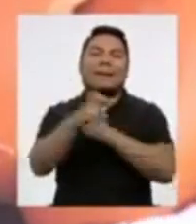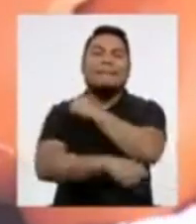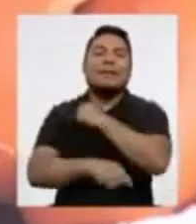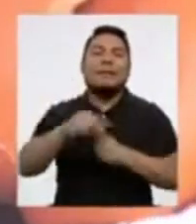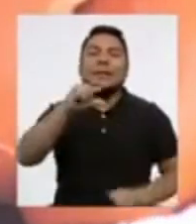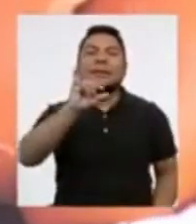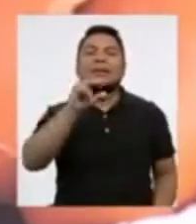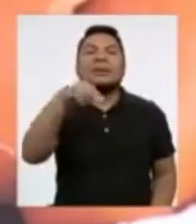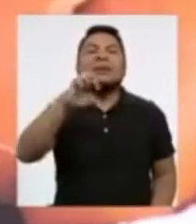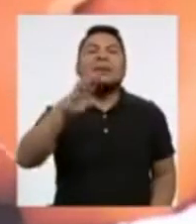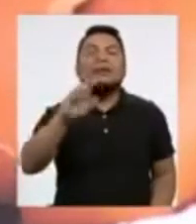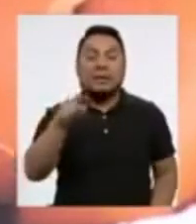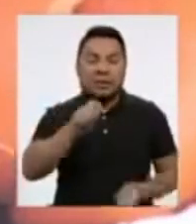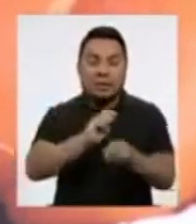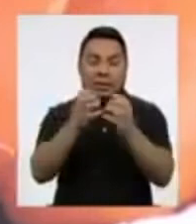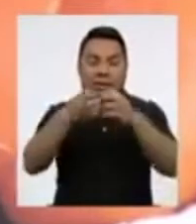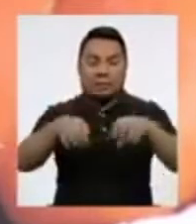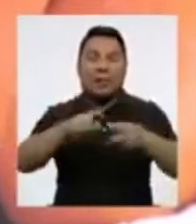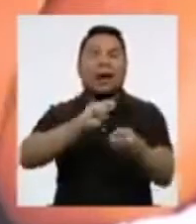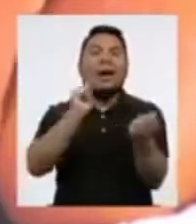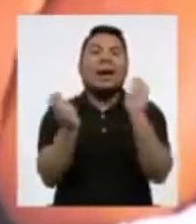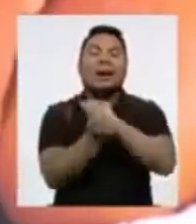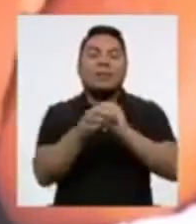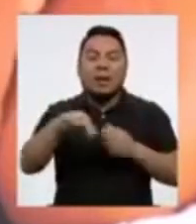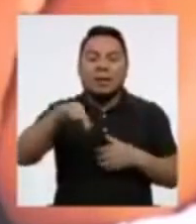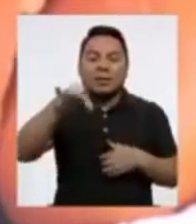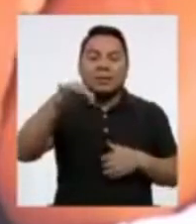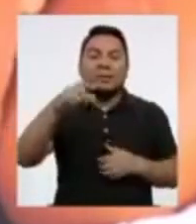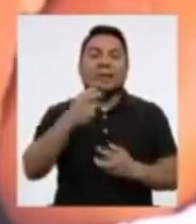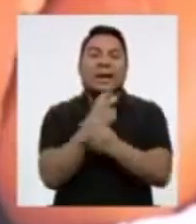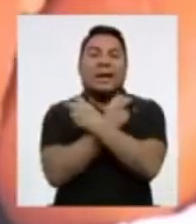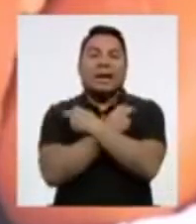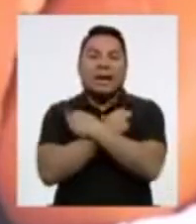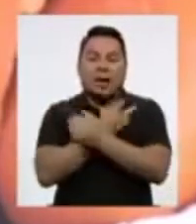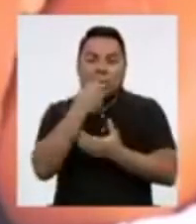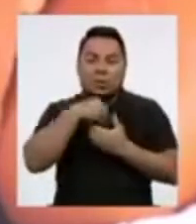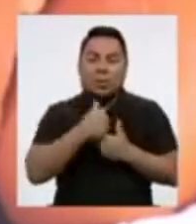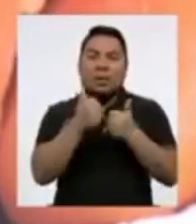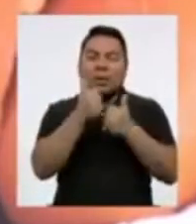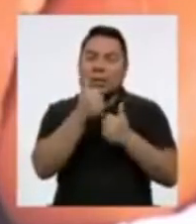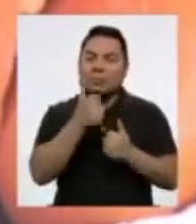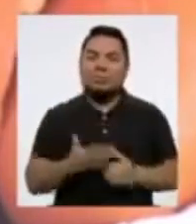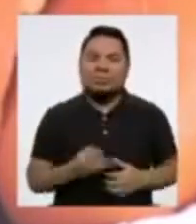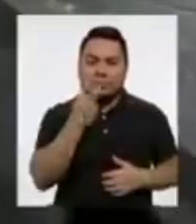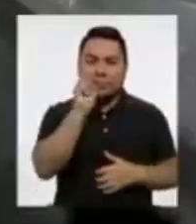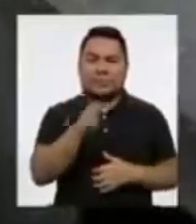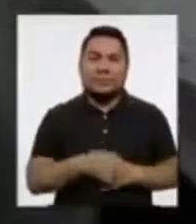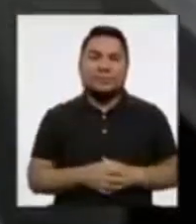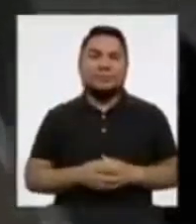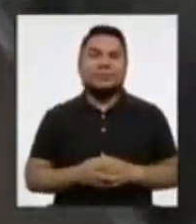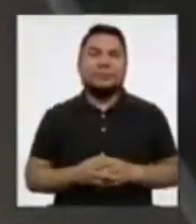trabajo transforma las cáscaras en sales de calcio de alto valor alimenticio. Vemos.